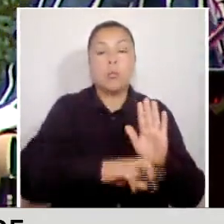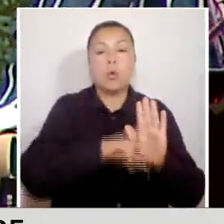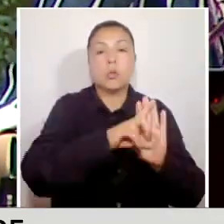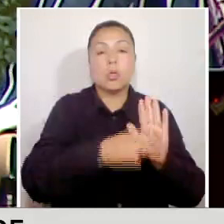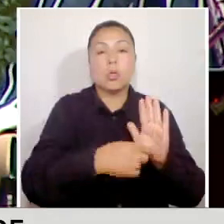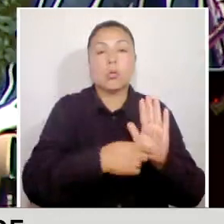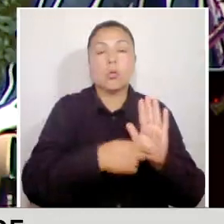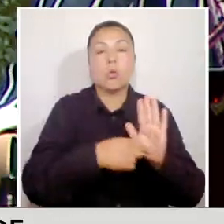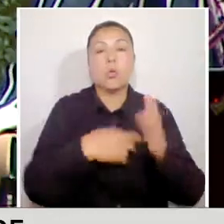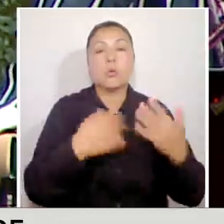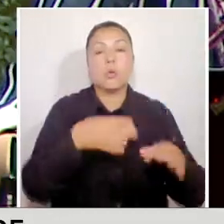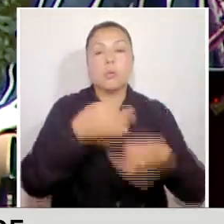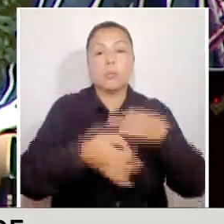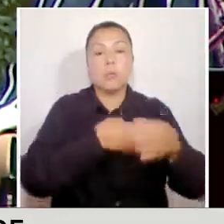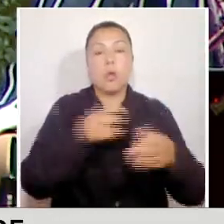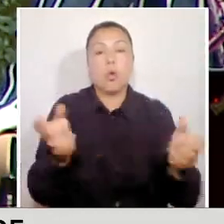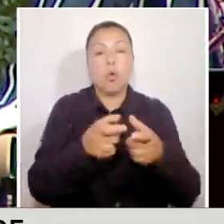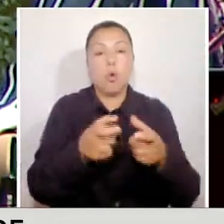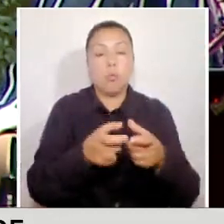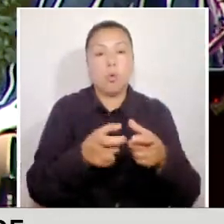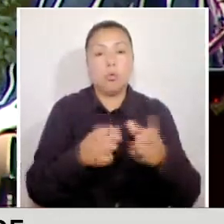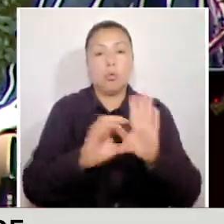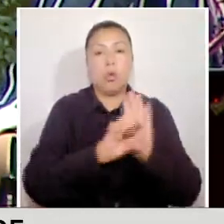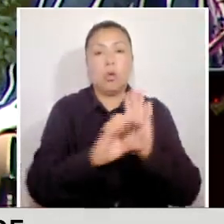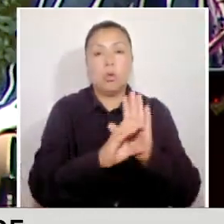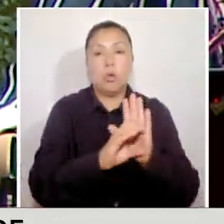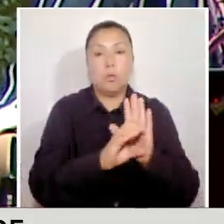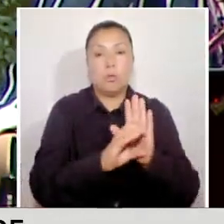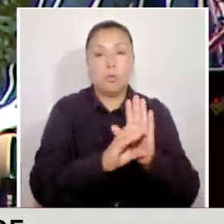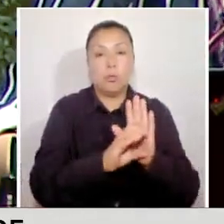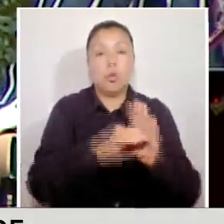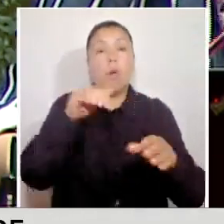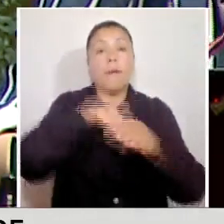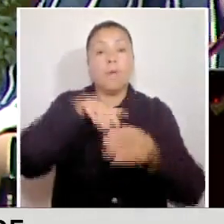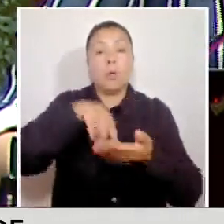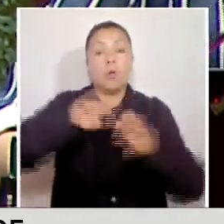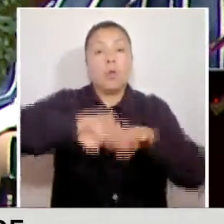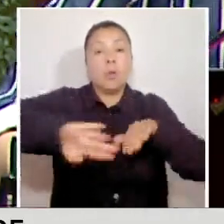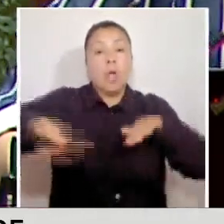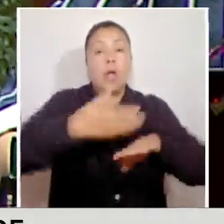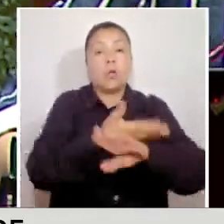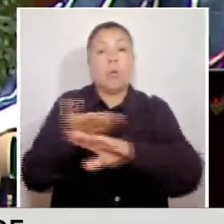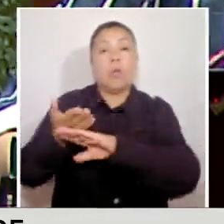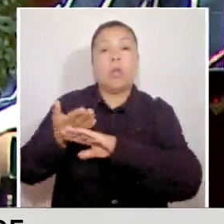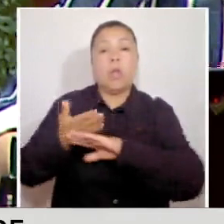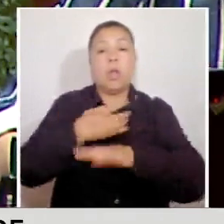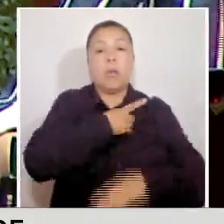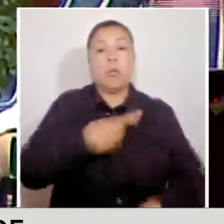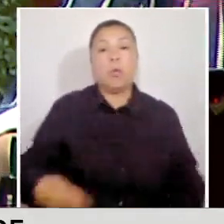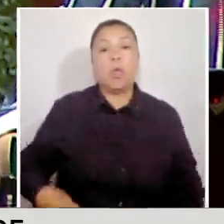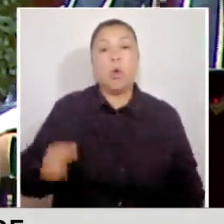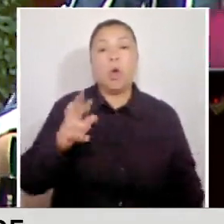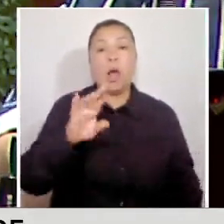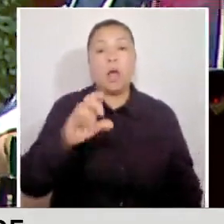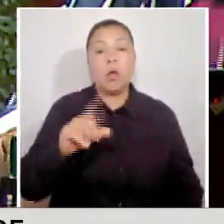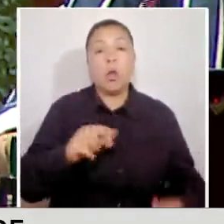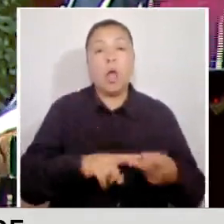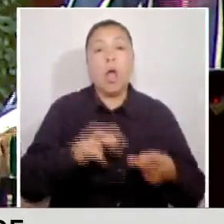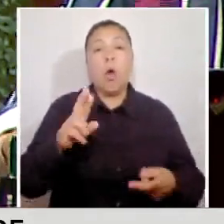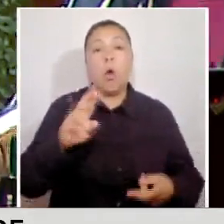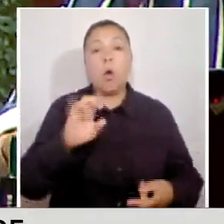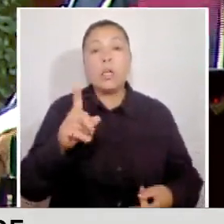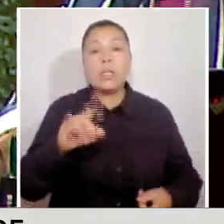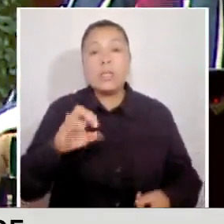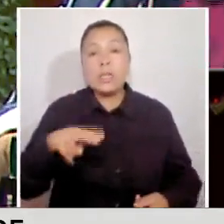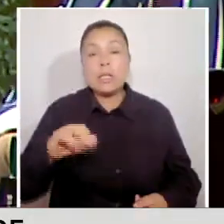términos propuestos por la comisión de Constitución cuya votación separada ha sido solicitada por las diputadas Carol cariola y Maite orsini y el